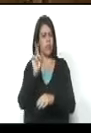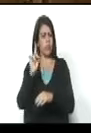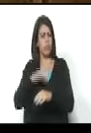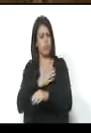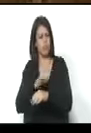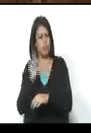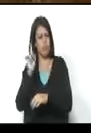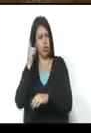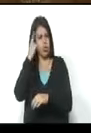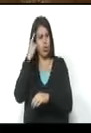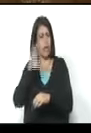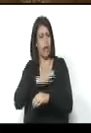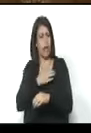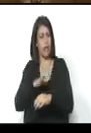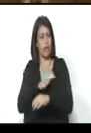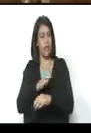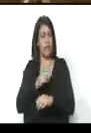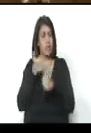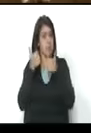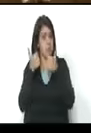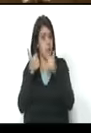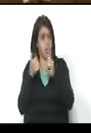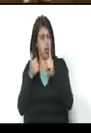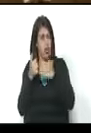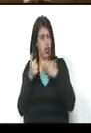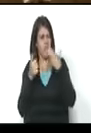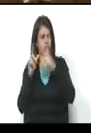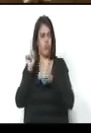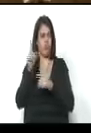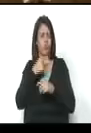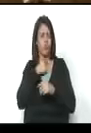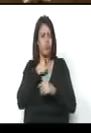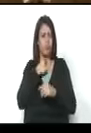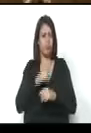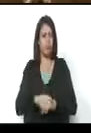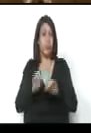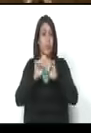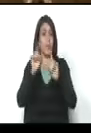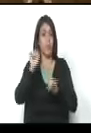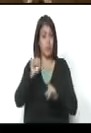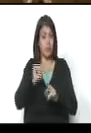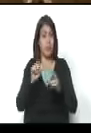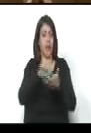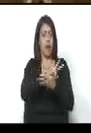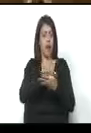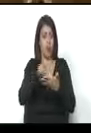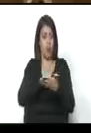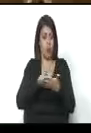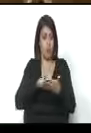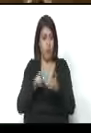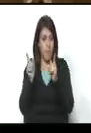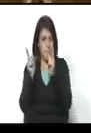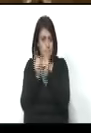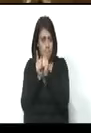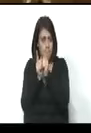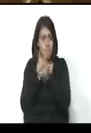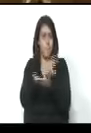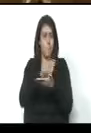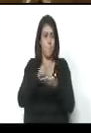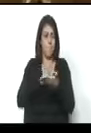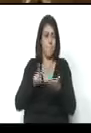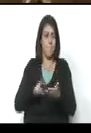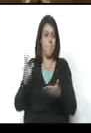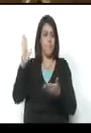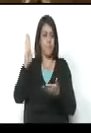porque no sé cantar, no me sale bien, no se me da. Pero sí lo voy a leer. un fragmento